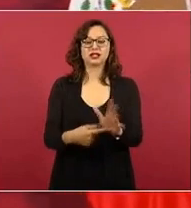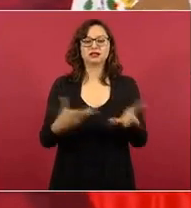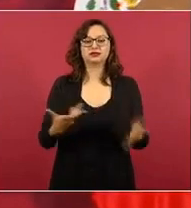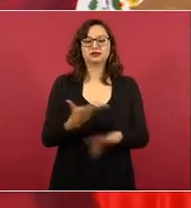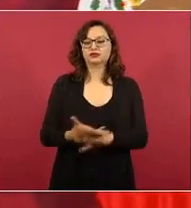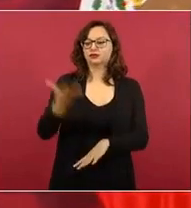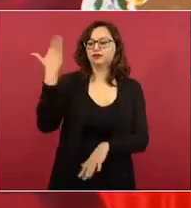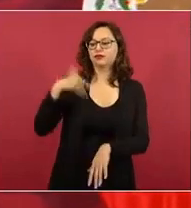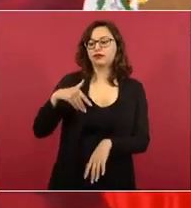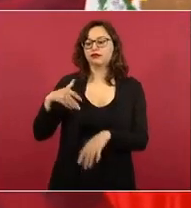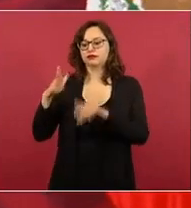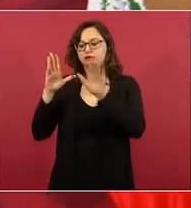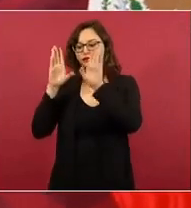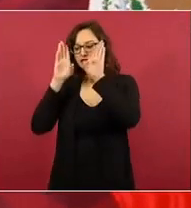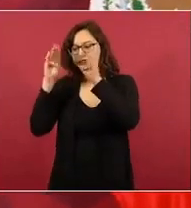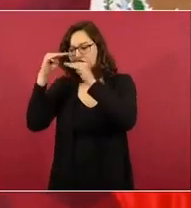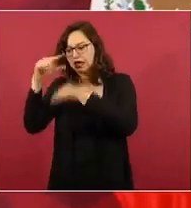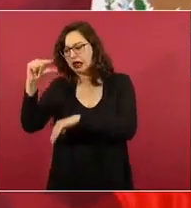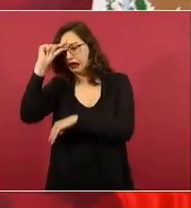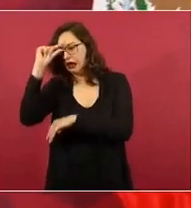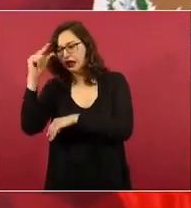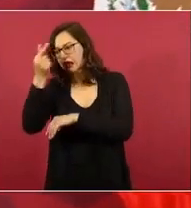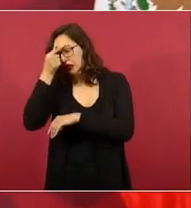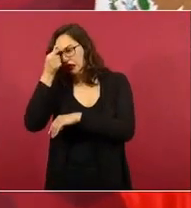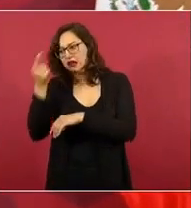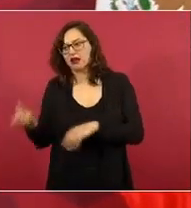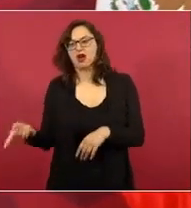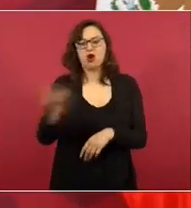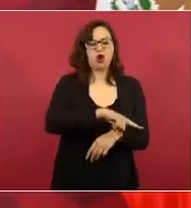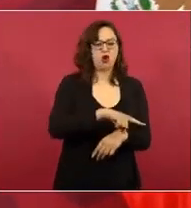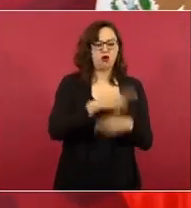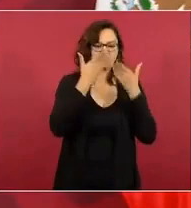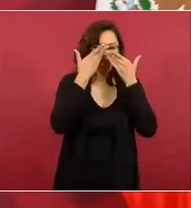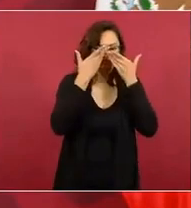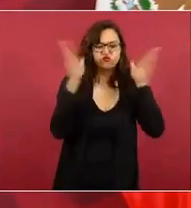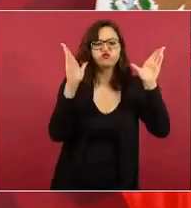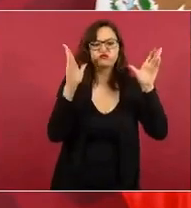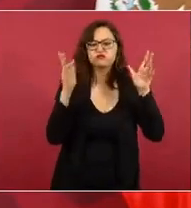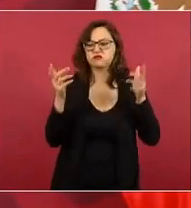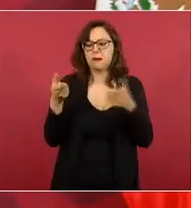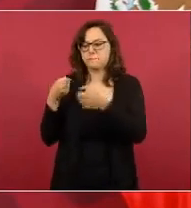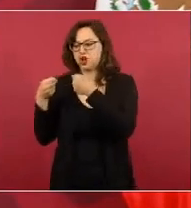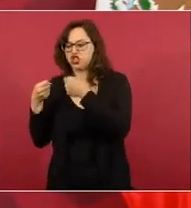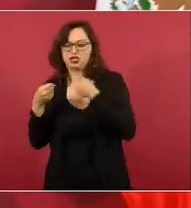liberales y conservadores, también el ingenio de las dos partes.